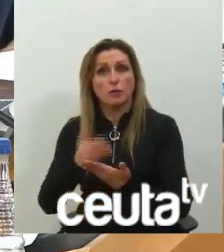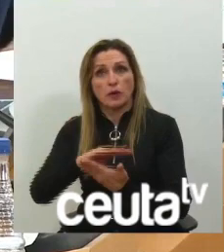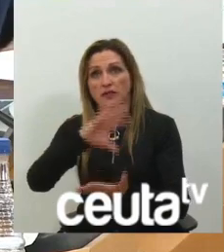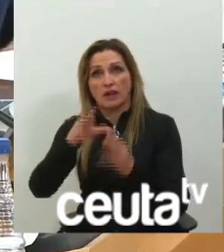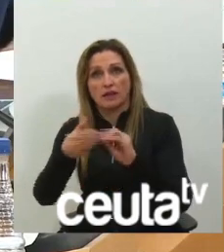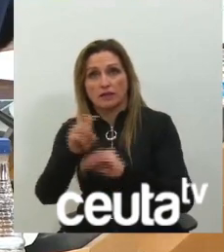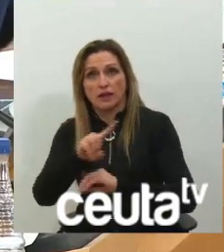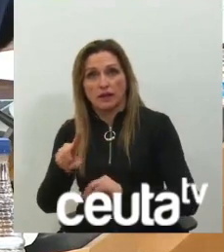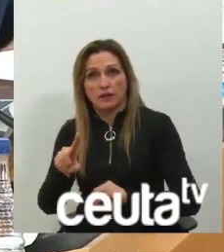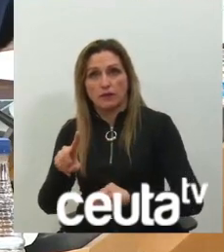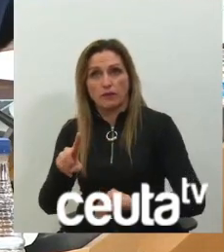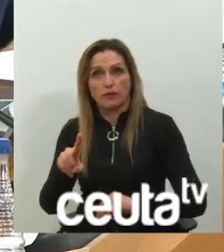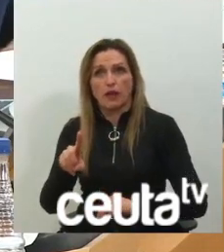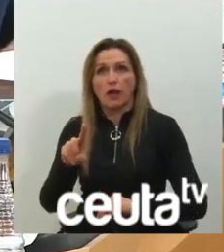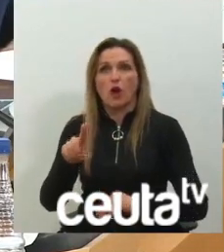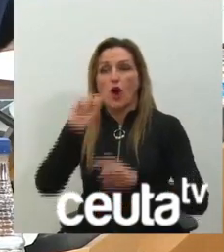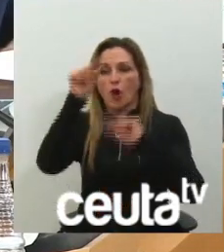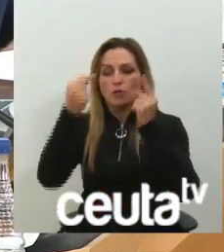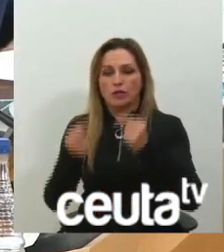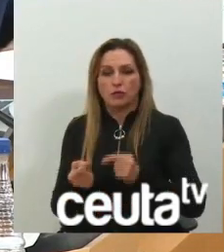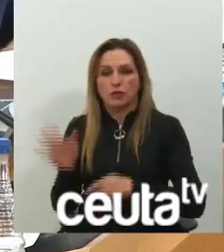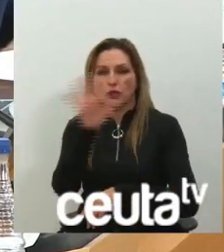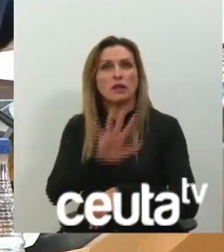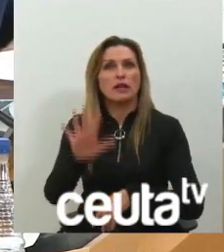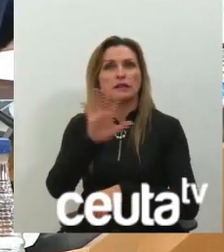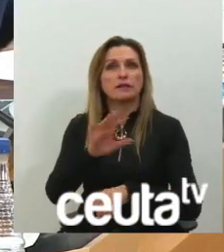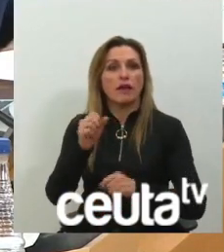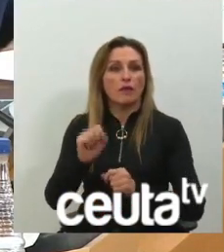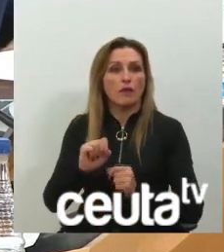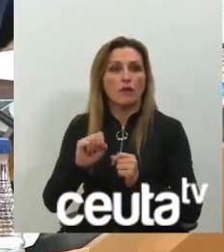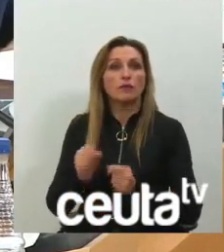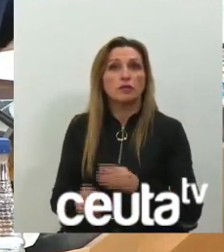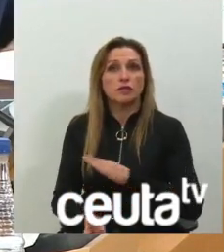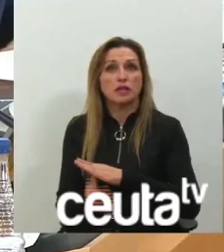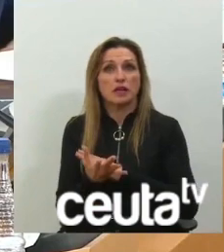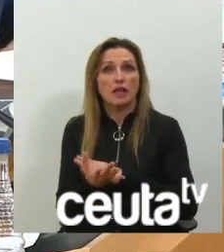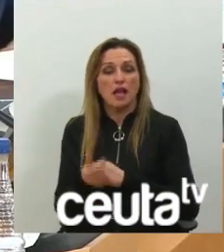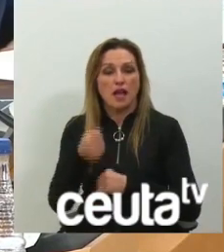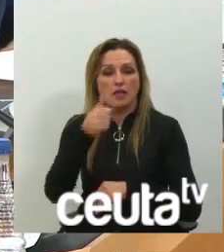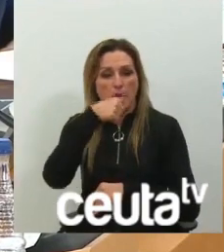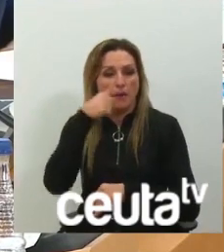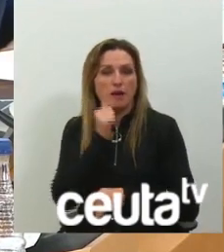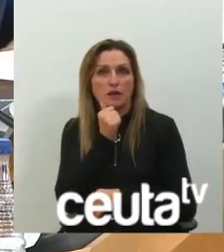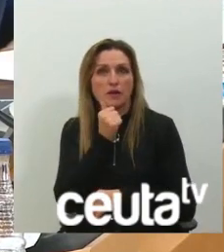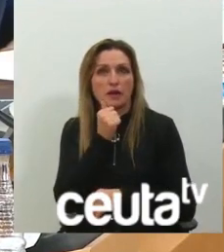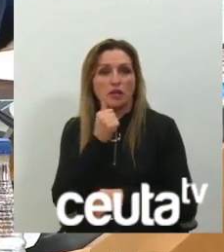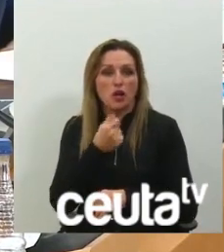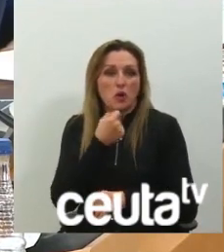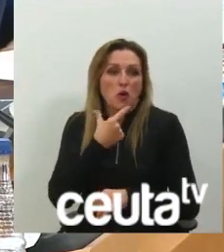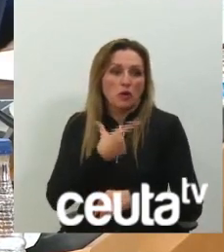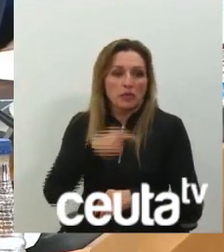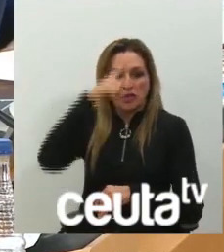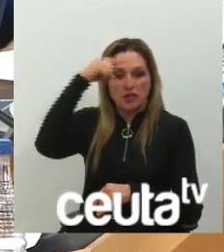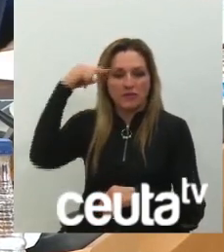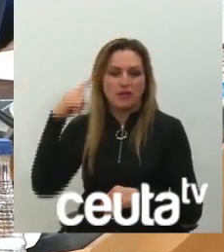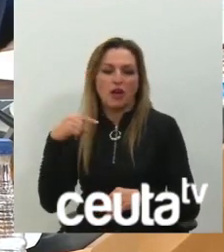y los presupuestos salen del estado pues eso es una petición a pedro sánchez y aprovechando que el señor viva y el señor no tome se llevan